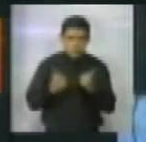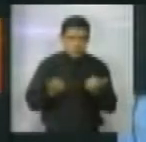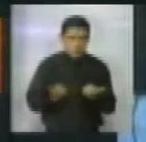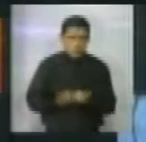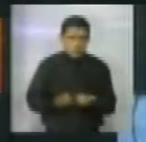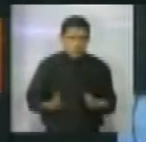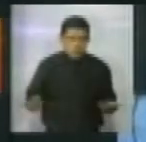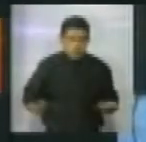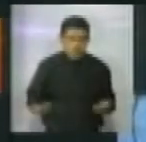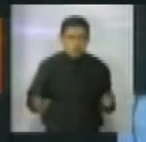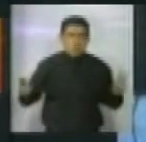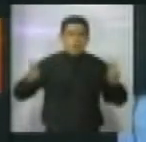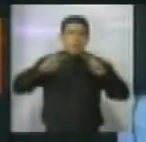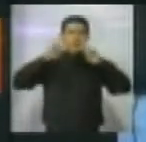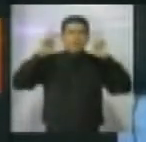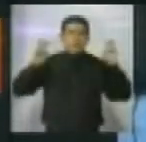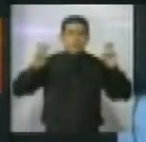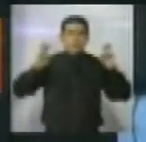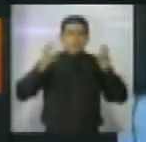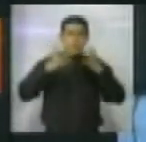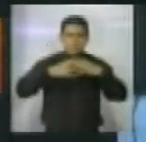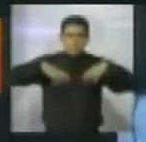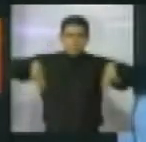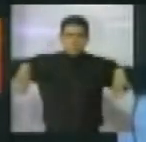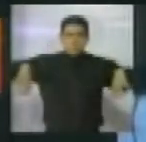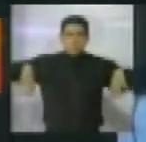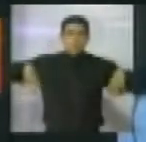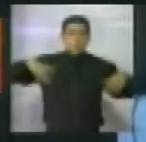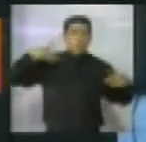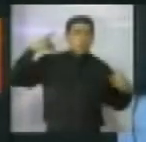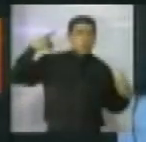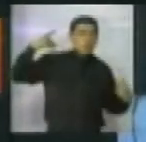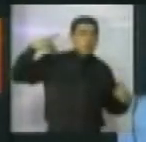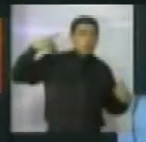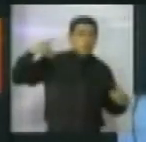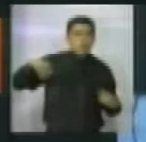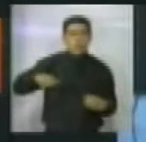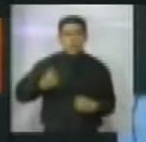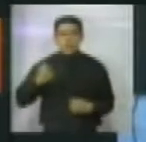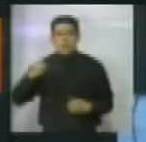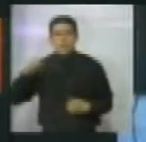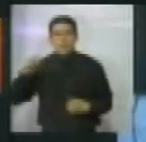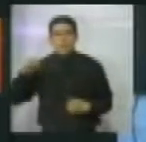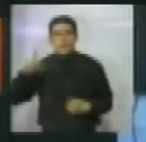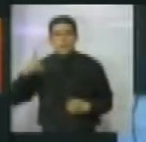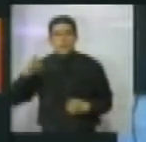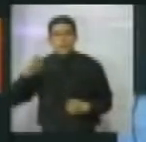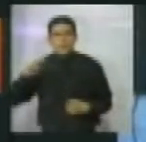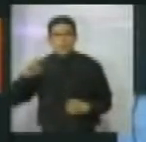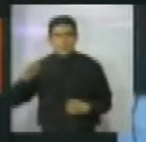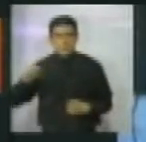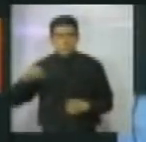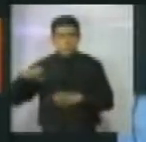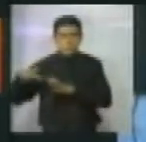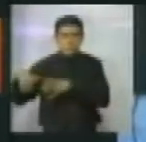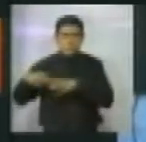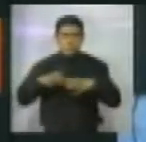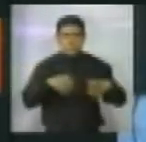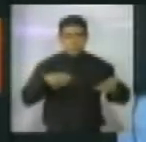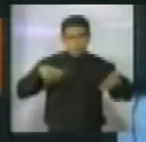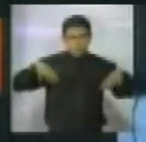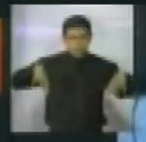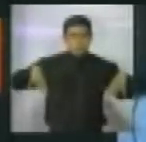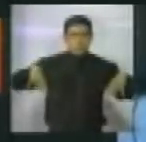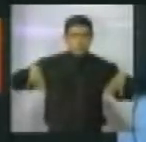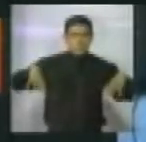es tratar el tema de crear 2 cámaras, una de diputados y otra de senadores. Pero actualmente esto está solo en